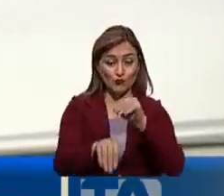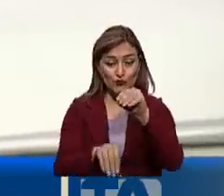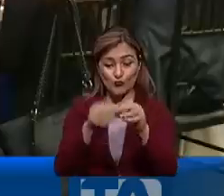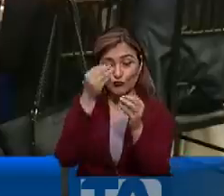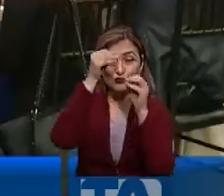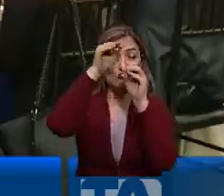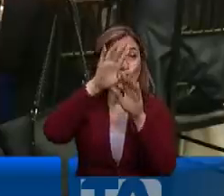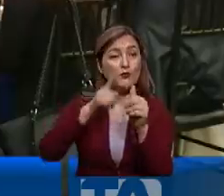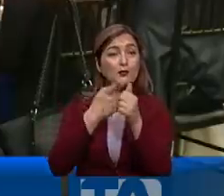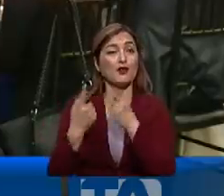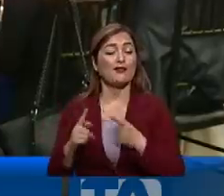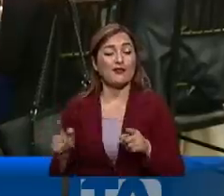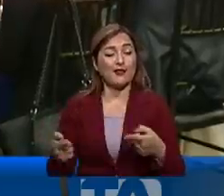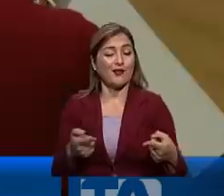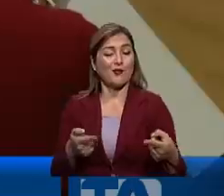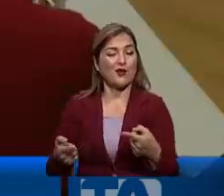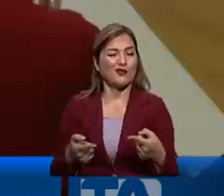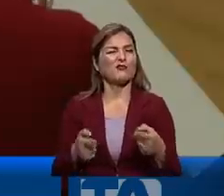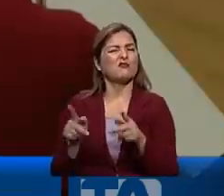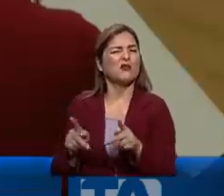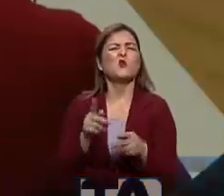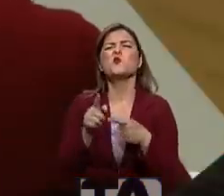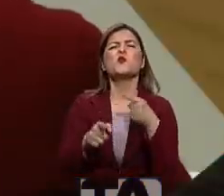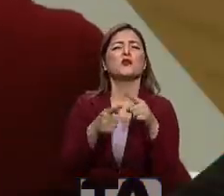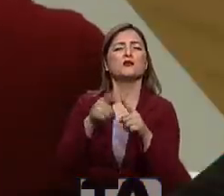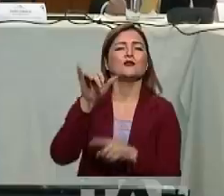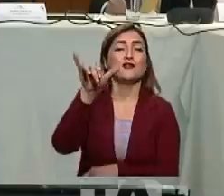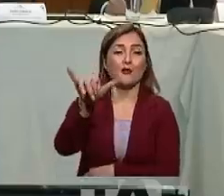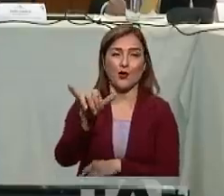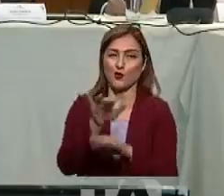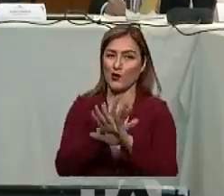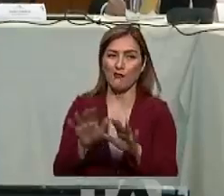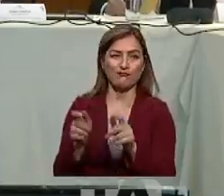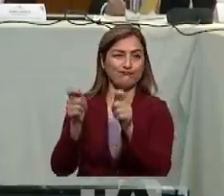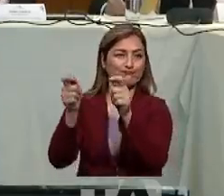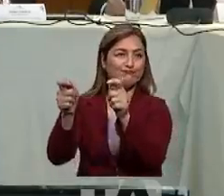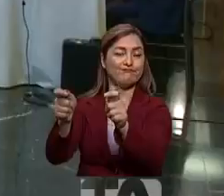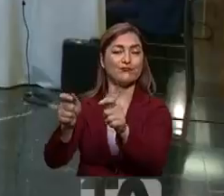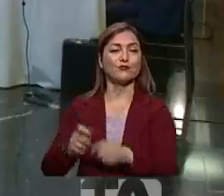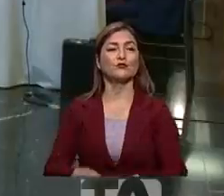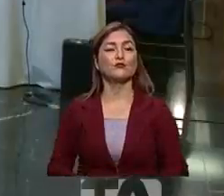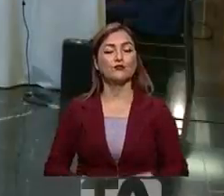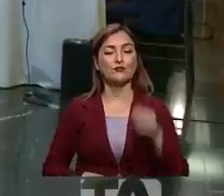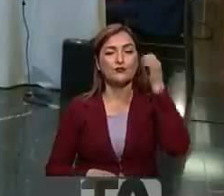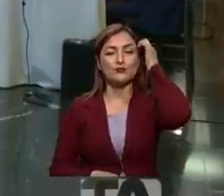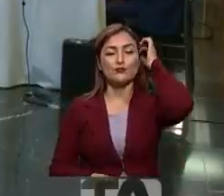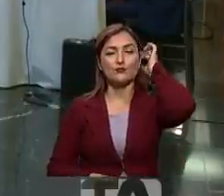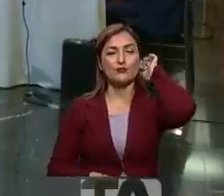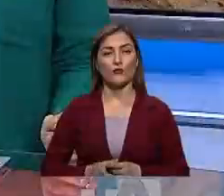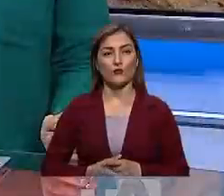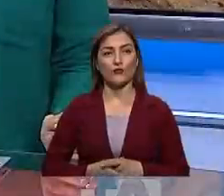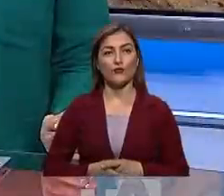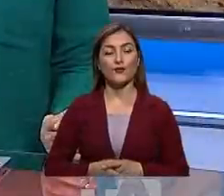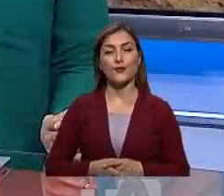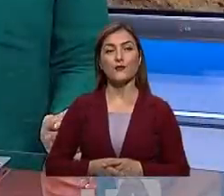del informe para primer debate, que estará listo este sábado. En Quito, Andrea Samaniego, 24 horas.